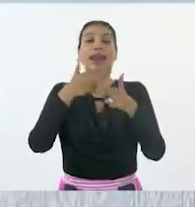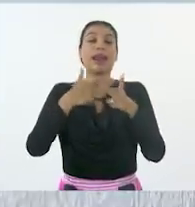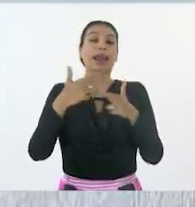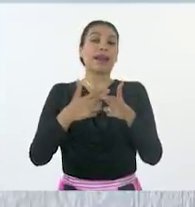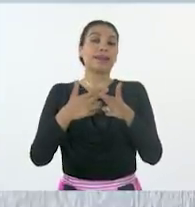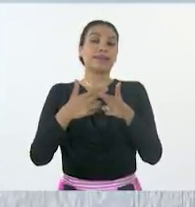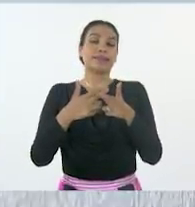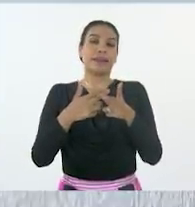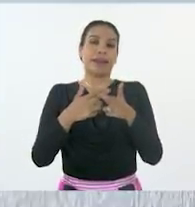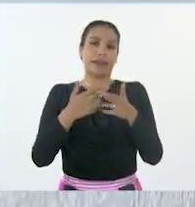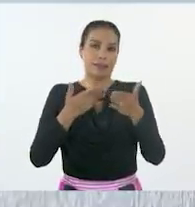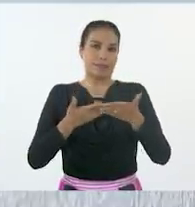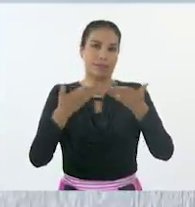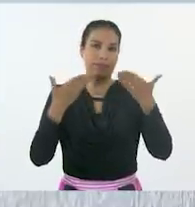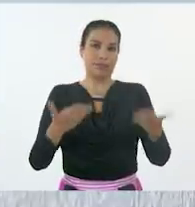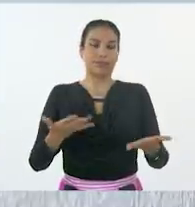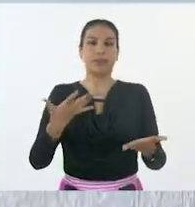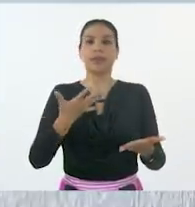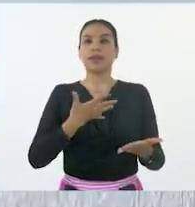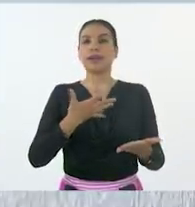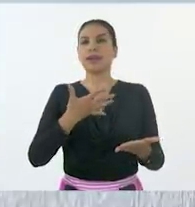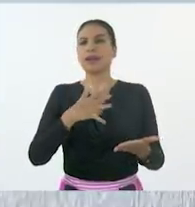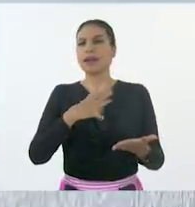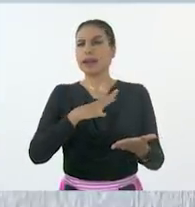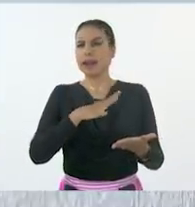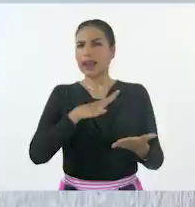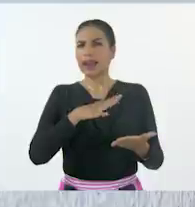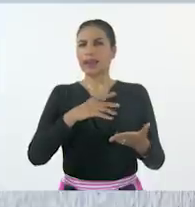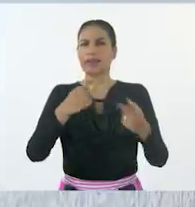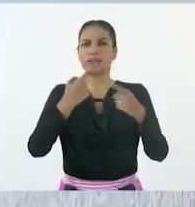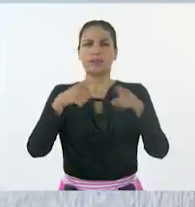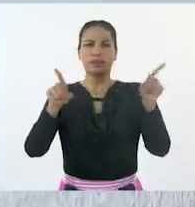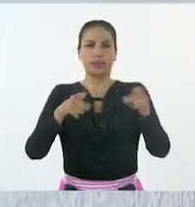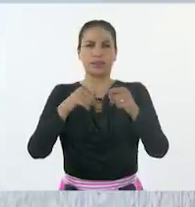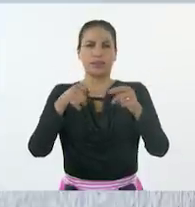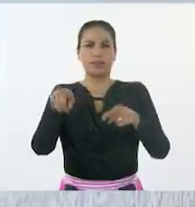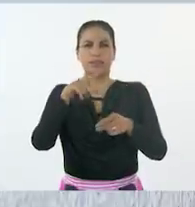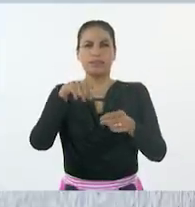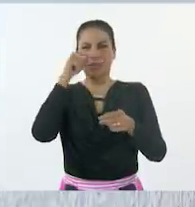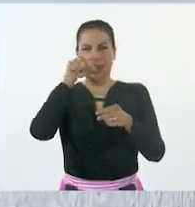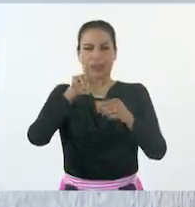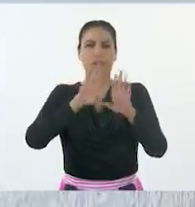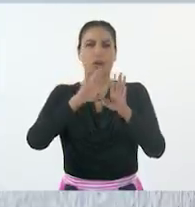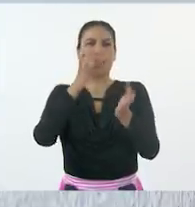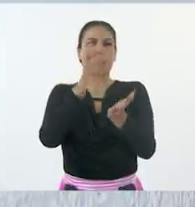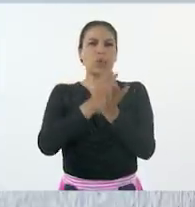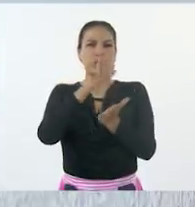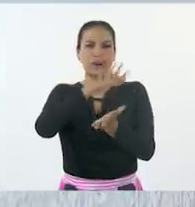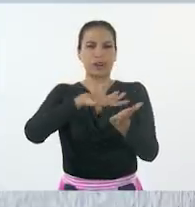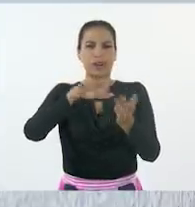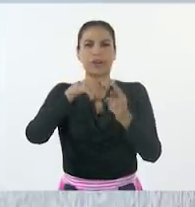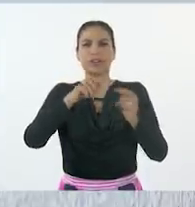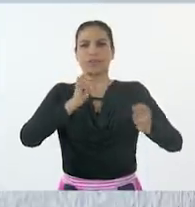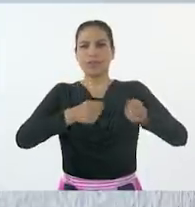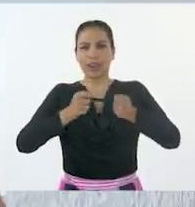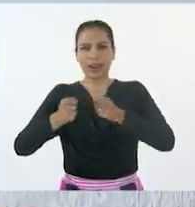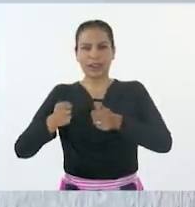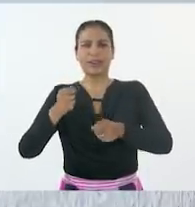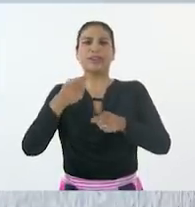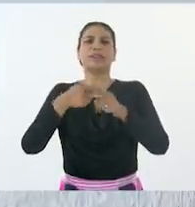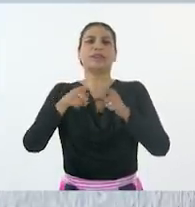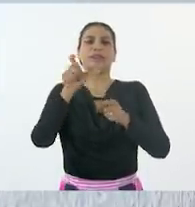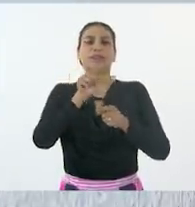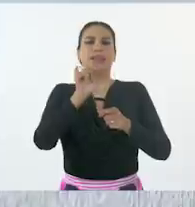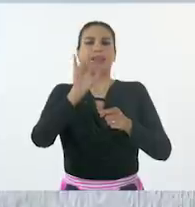ejemplo, hoy en día hay conciertos solistas para esta área, ya sean desde la marimba, el xilófono, hasta